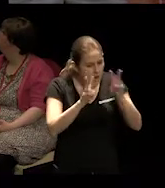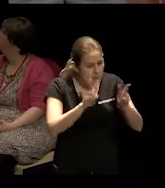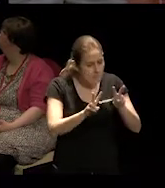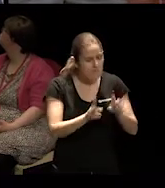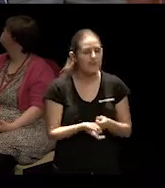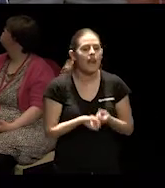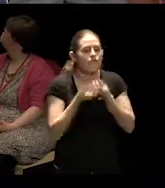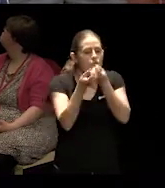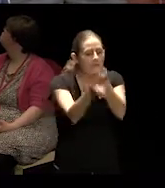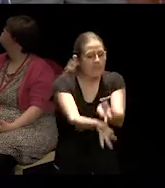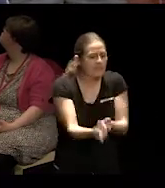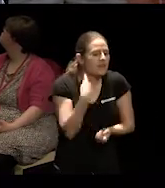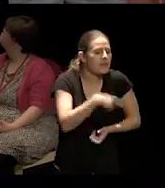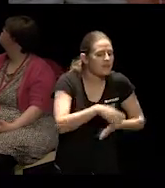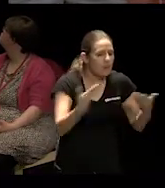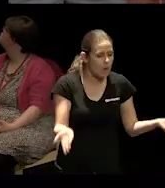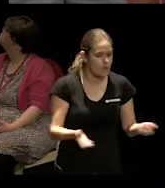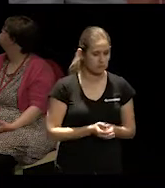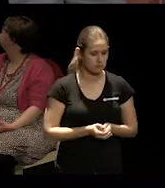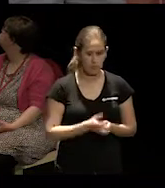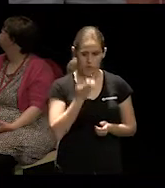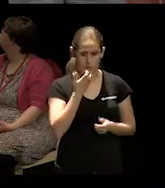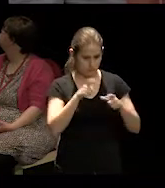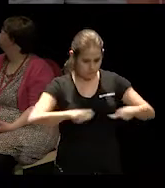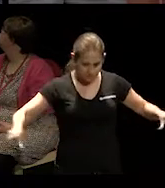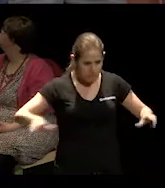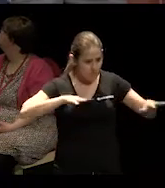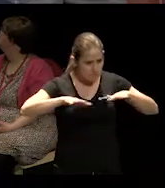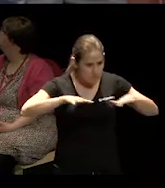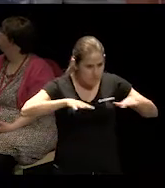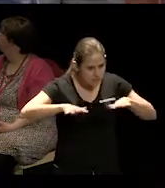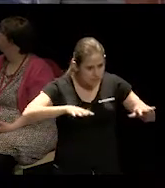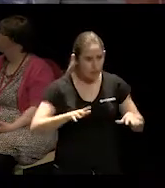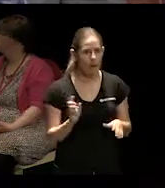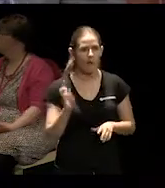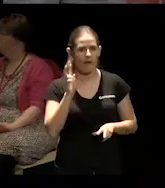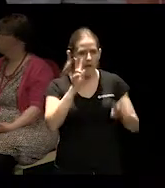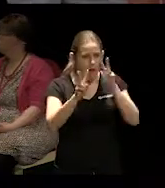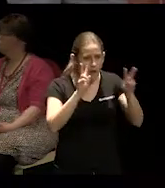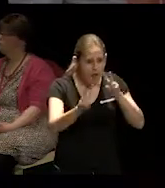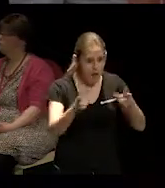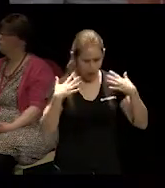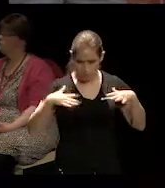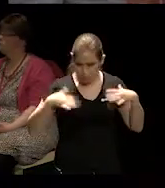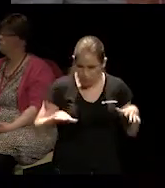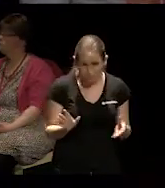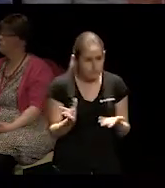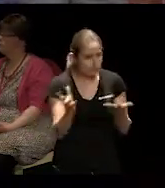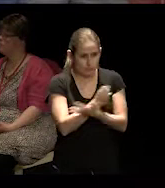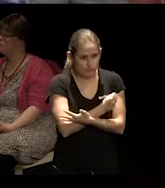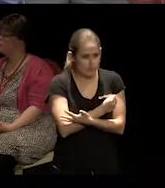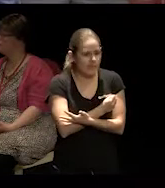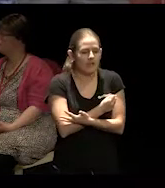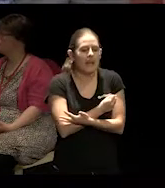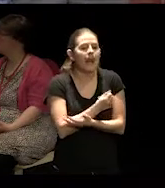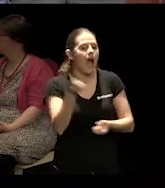la información que pierden es lo que pasa en el escenario, el movimiento escénico, la escenografía, la interpretación de los actores. La solución